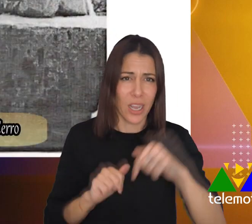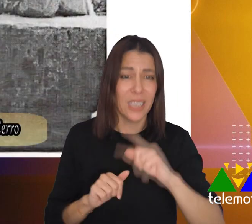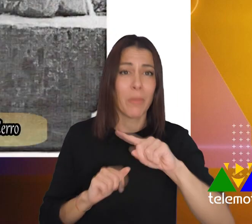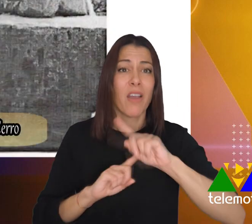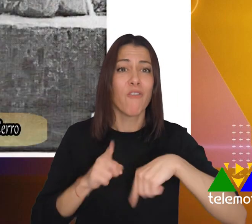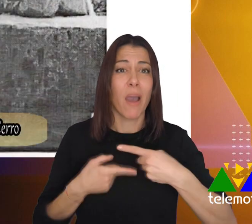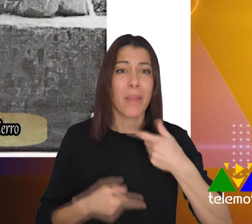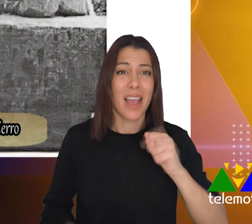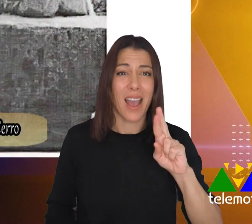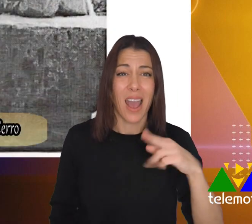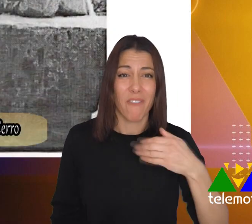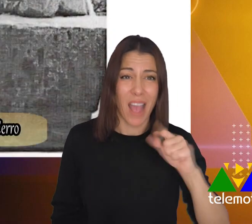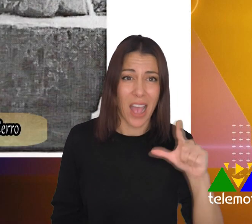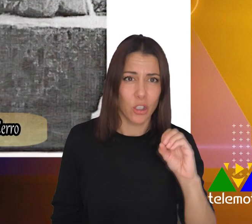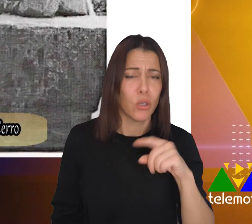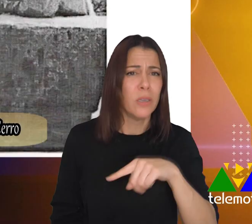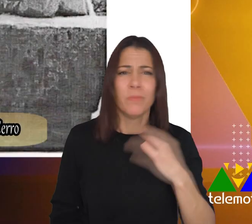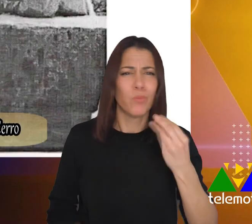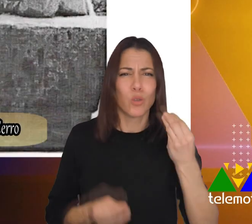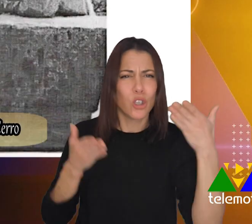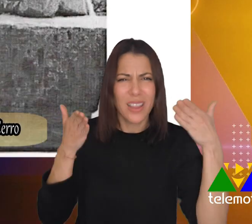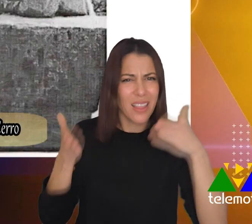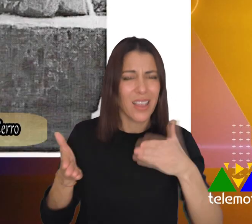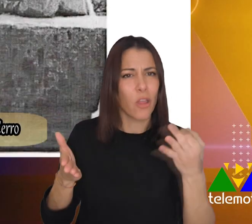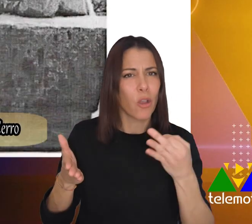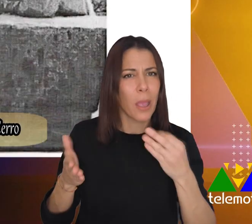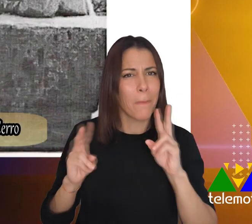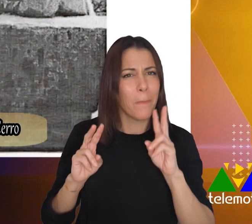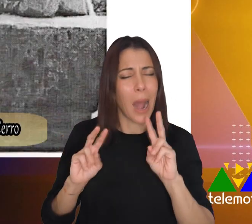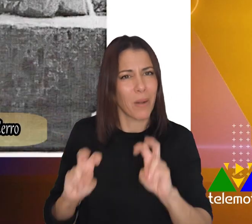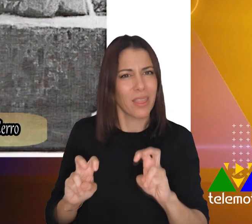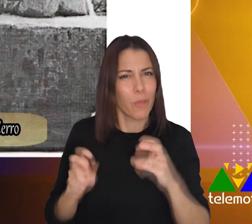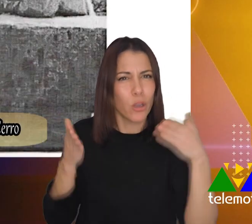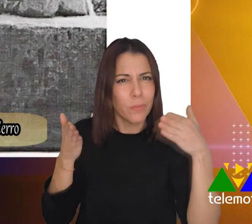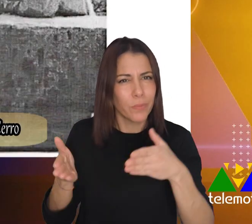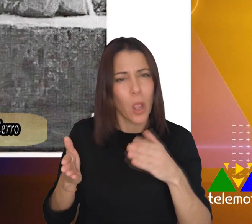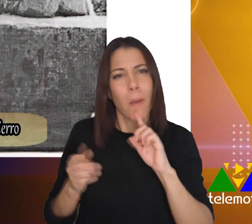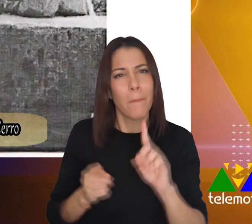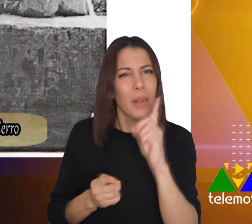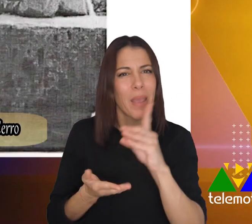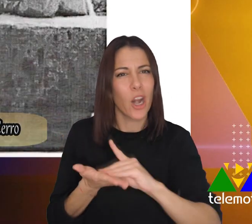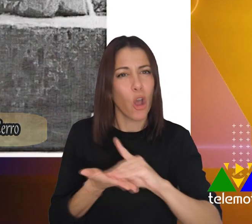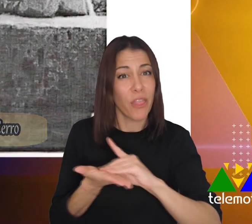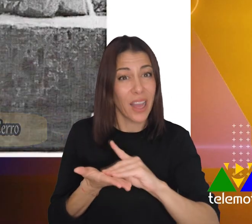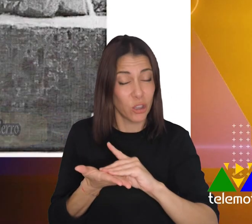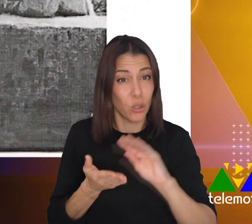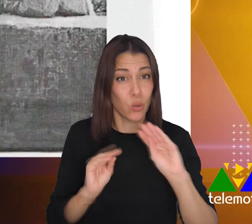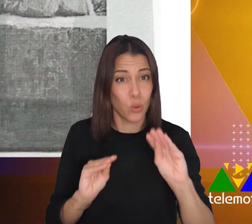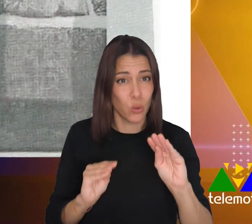Garballo. Los Garballo se dedicaron fundamentalmente al principio, o los primeros datos que tenemos de los